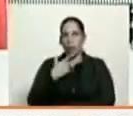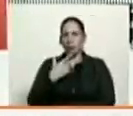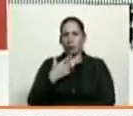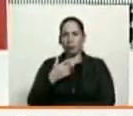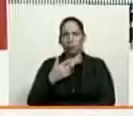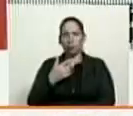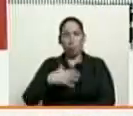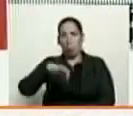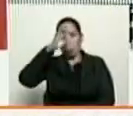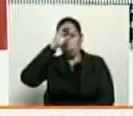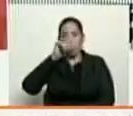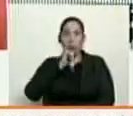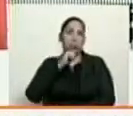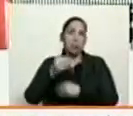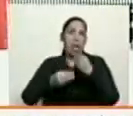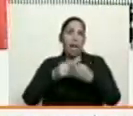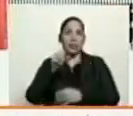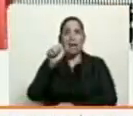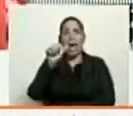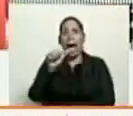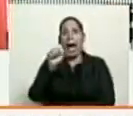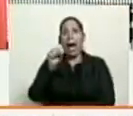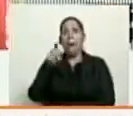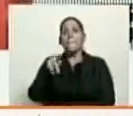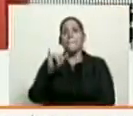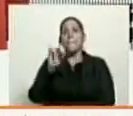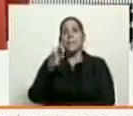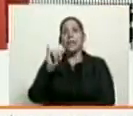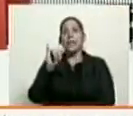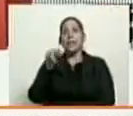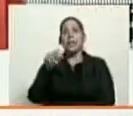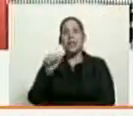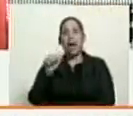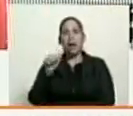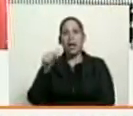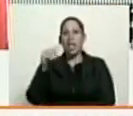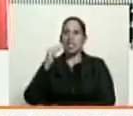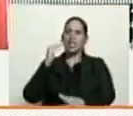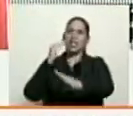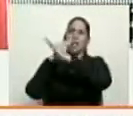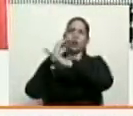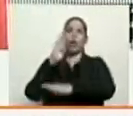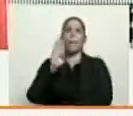aspirina. Bueno, vamos a sancionar a Lavalle para que no venda más aspirina.